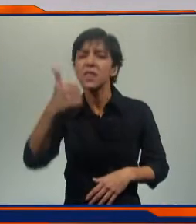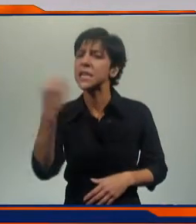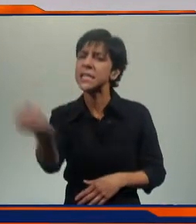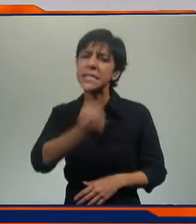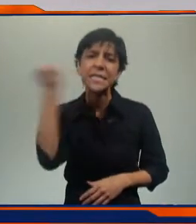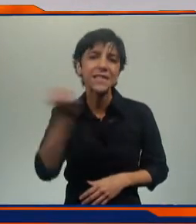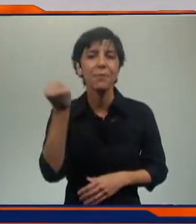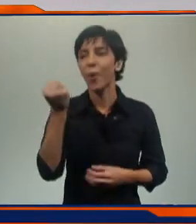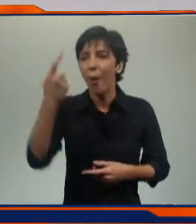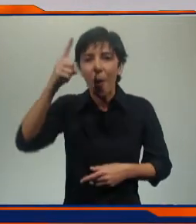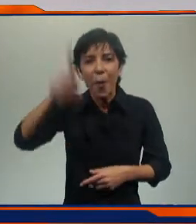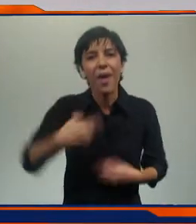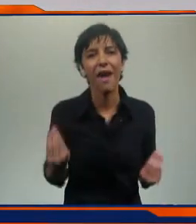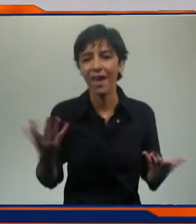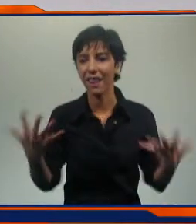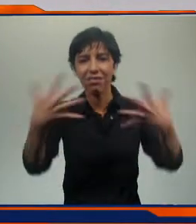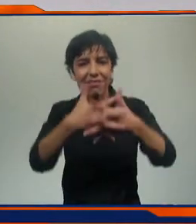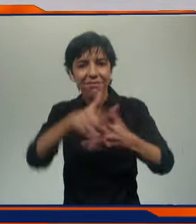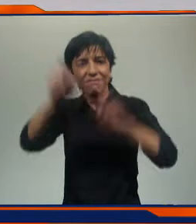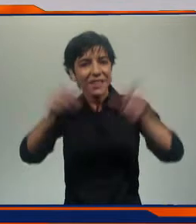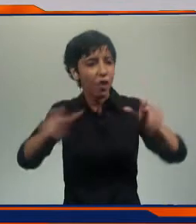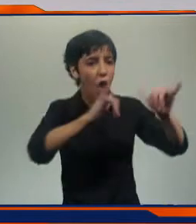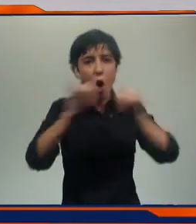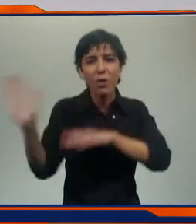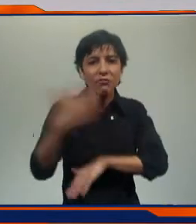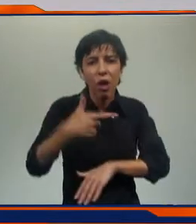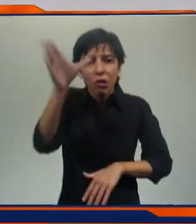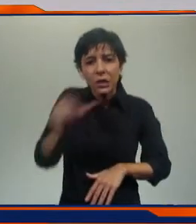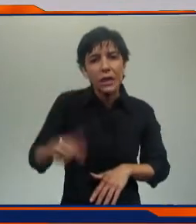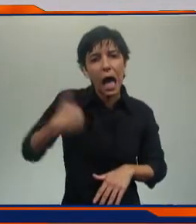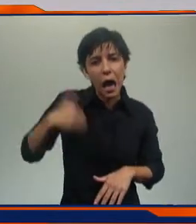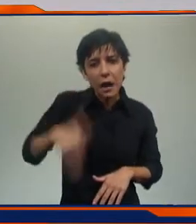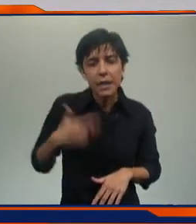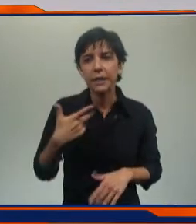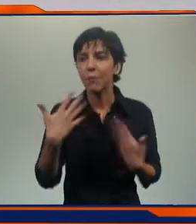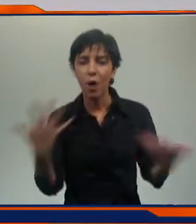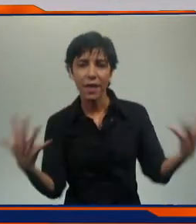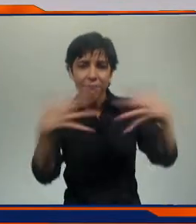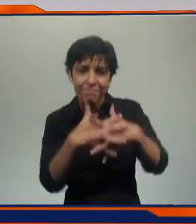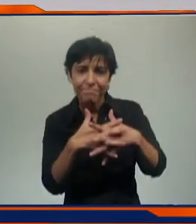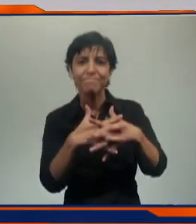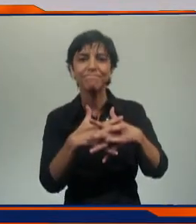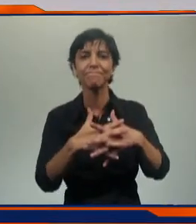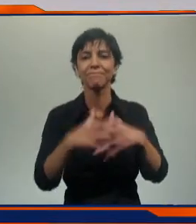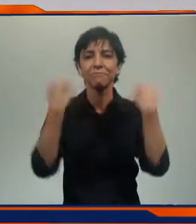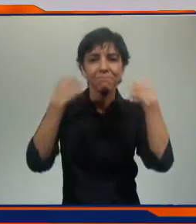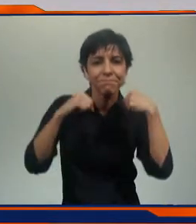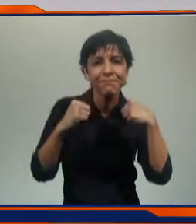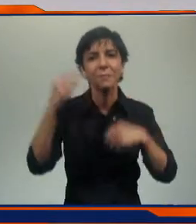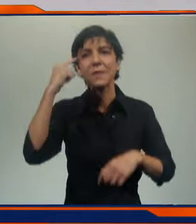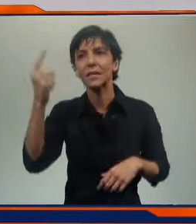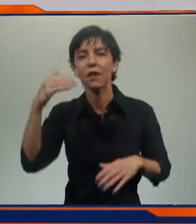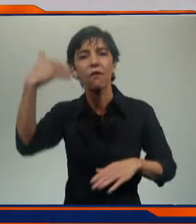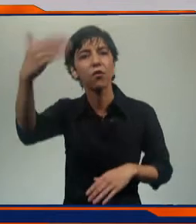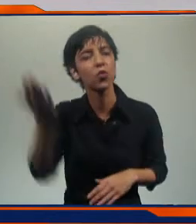integración de los jóvenes y de todo el país en la competencia y también las políticas hacia el futuro